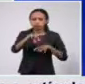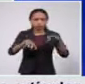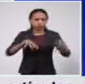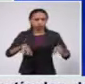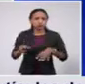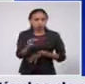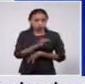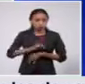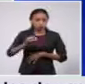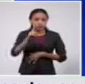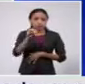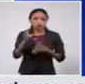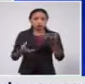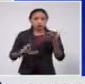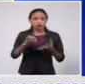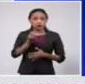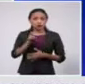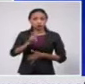municipio, 2,